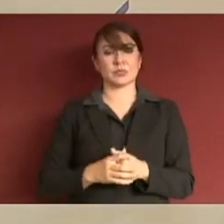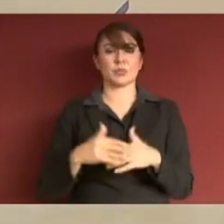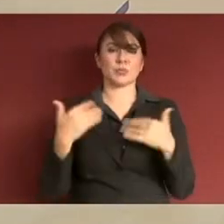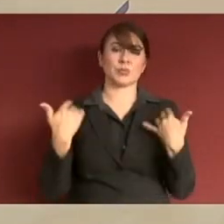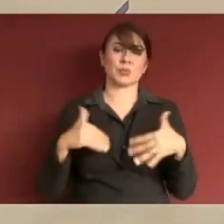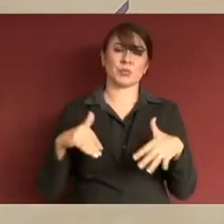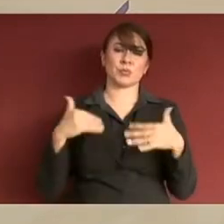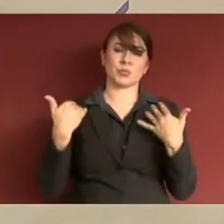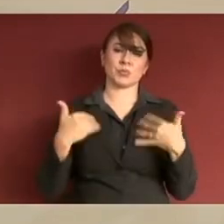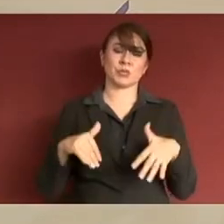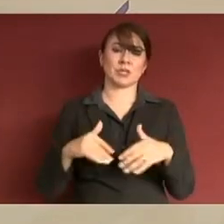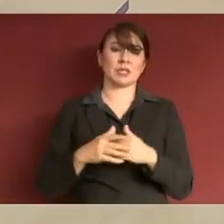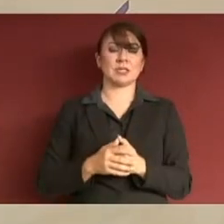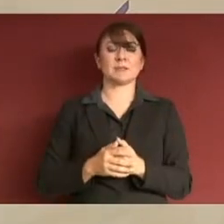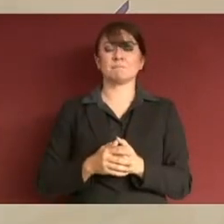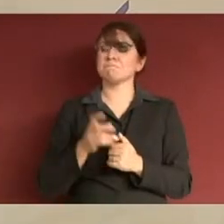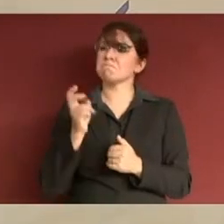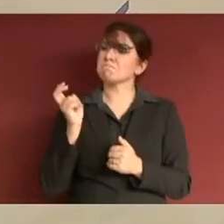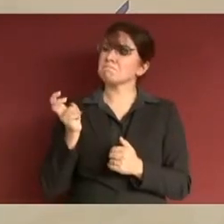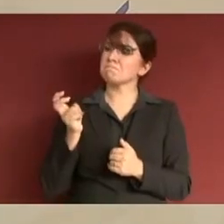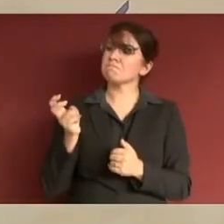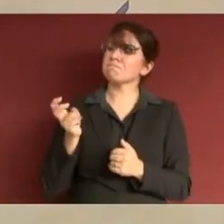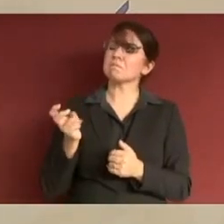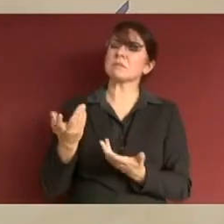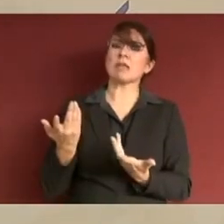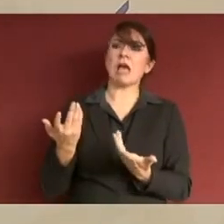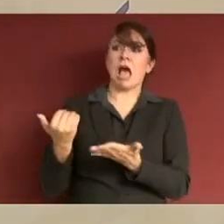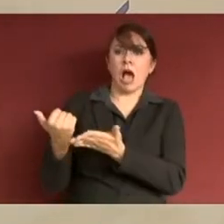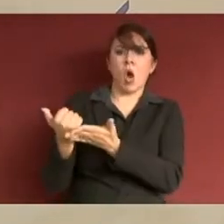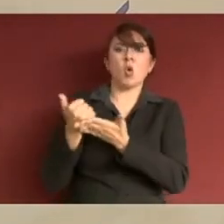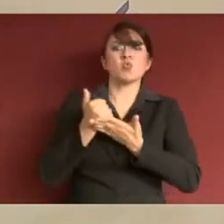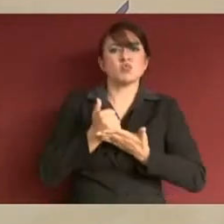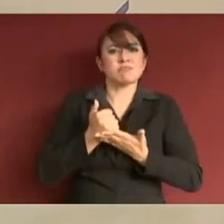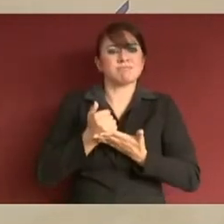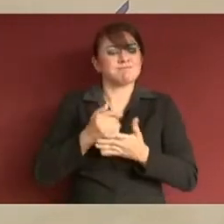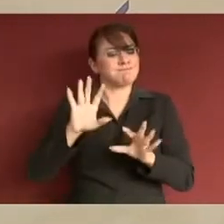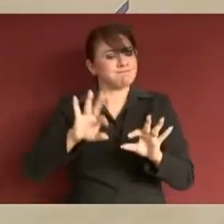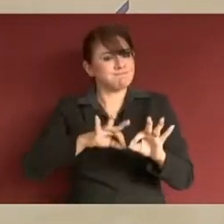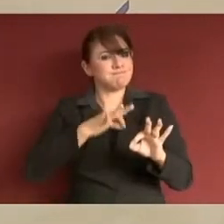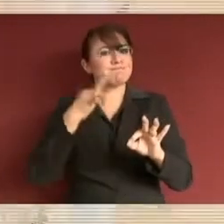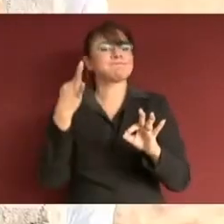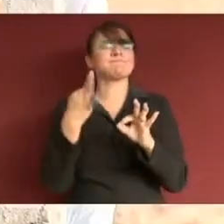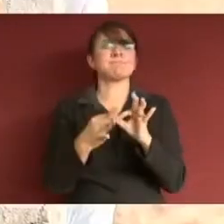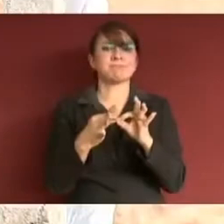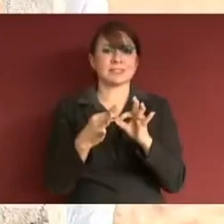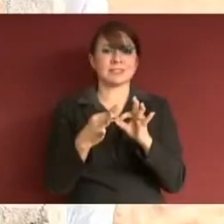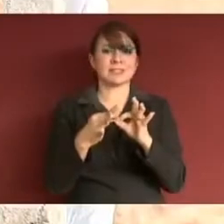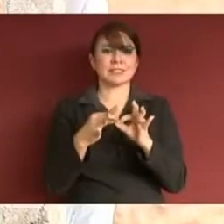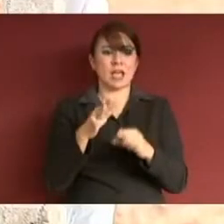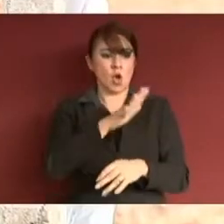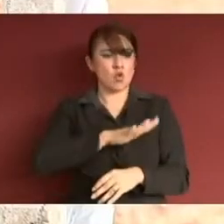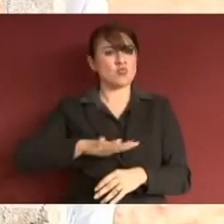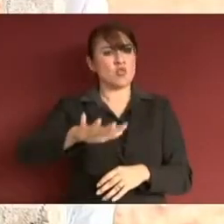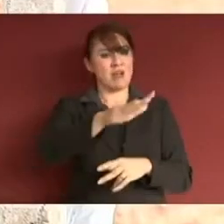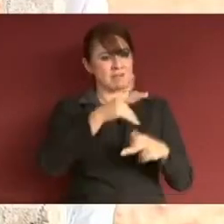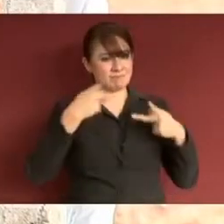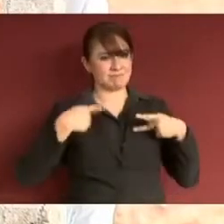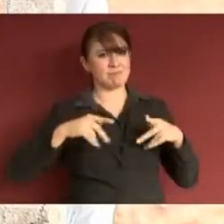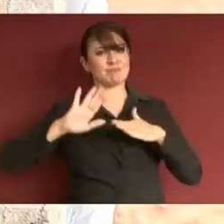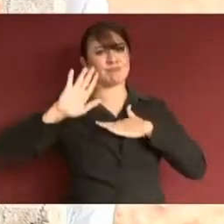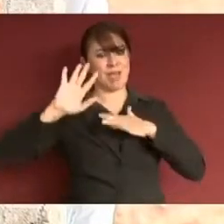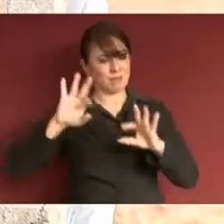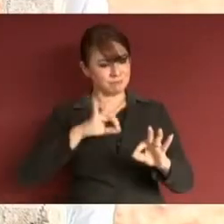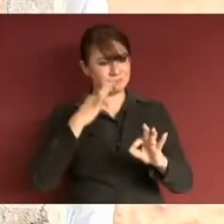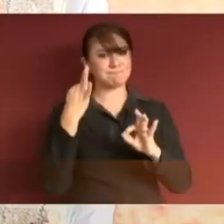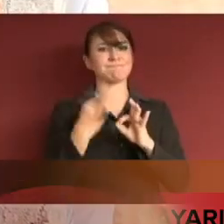porque esto nos permite cumplir con nuestro pueblo, en